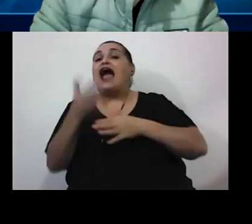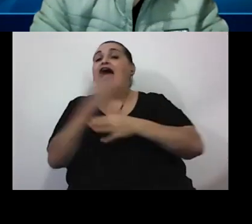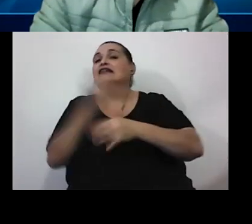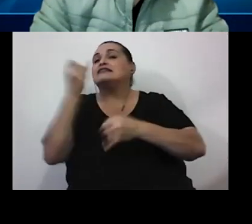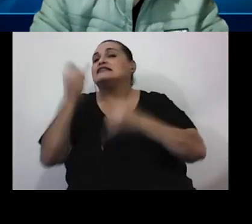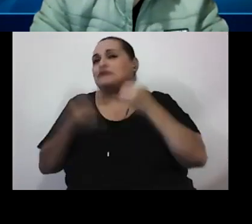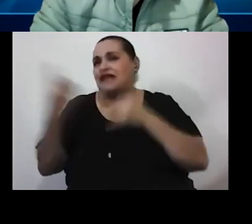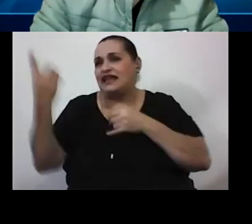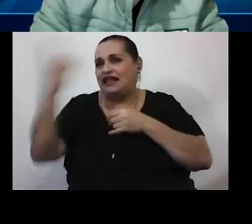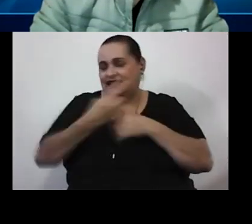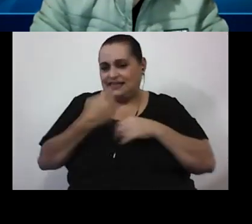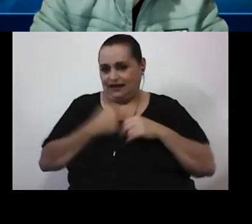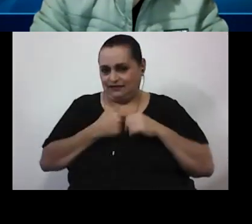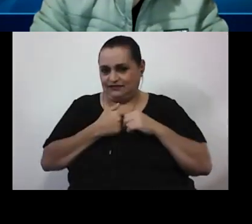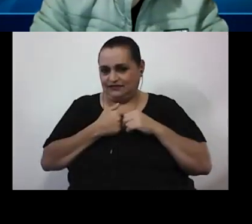según se trate